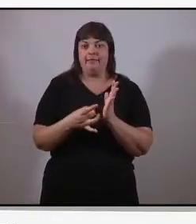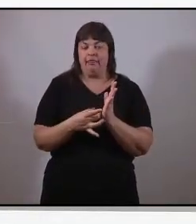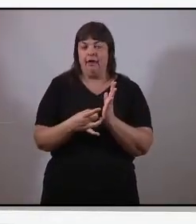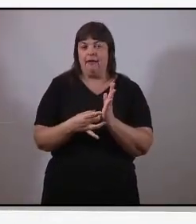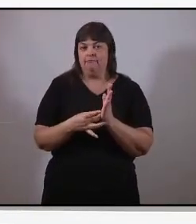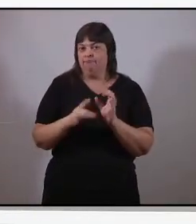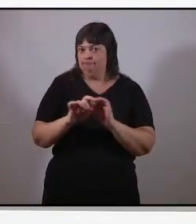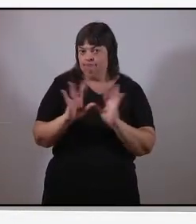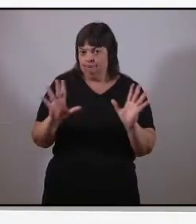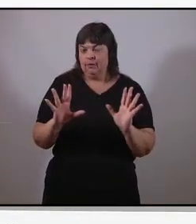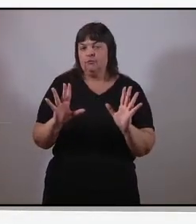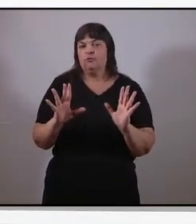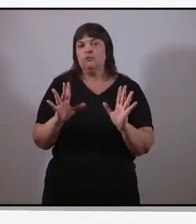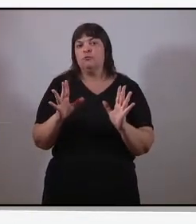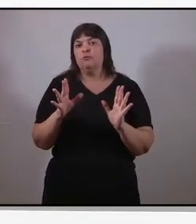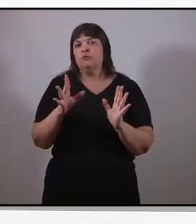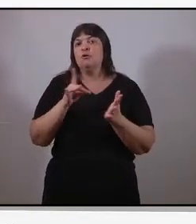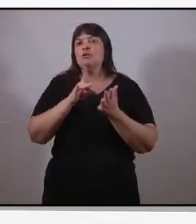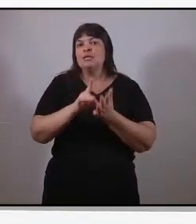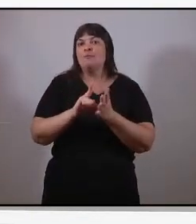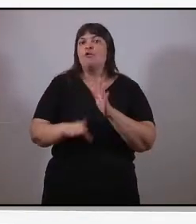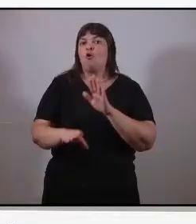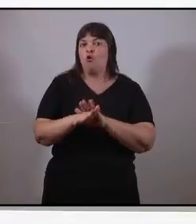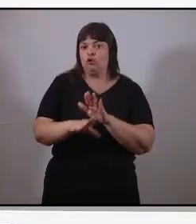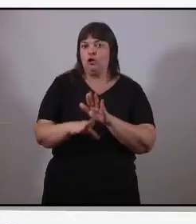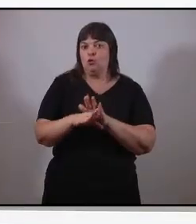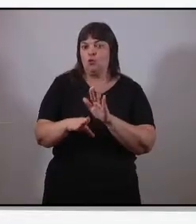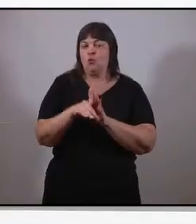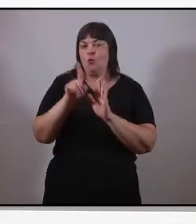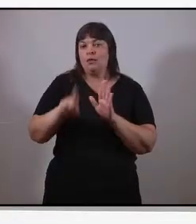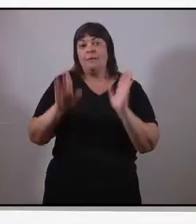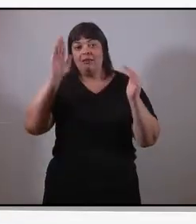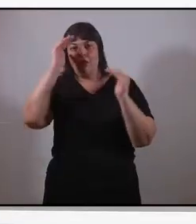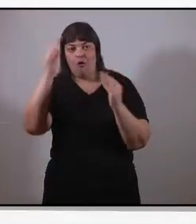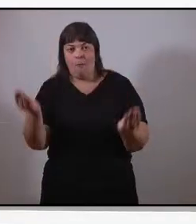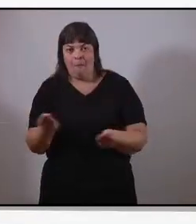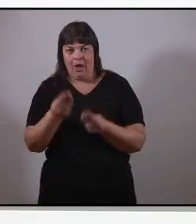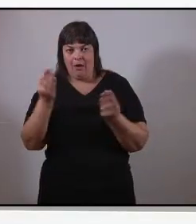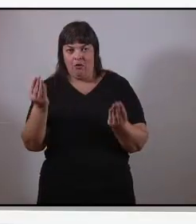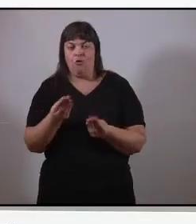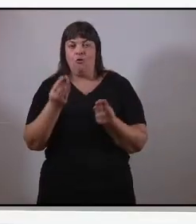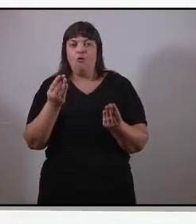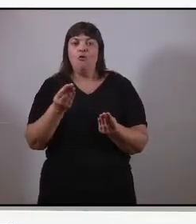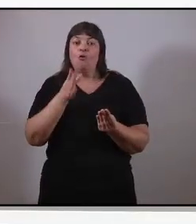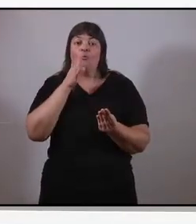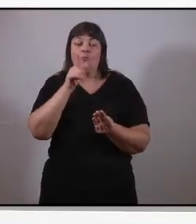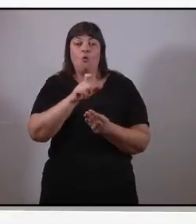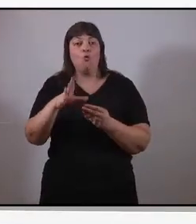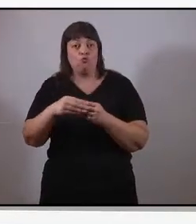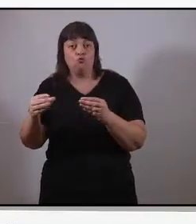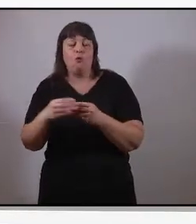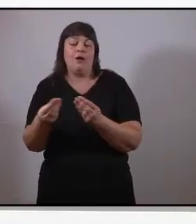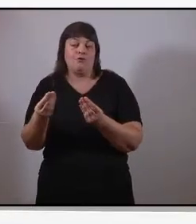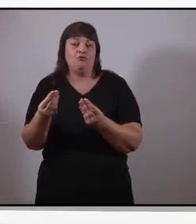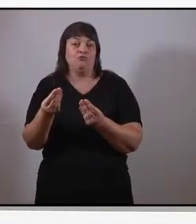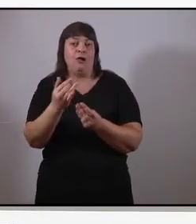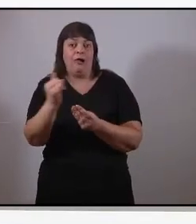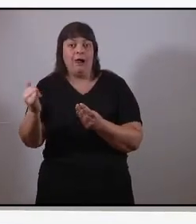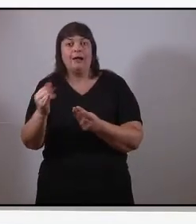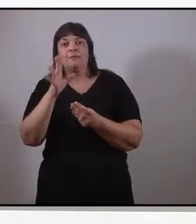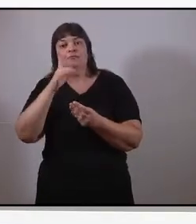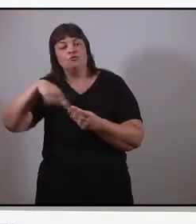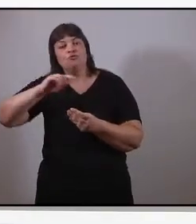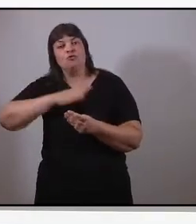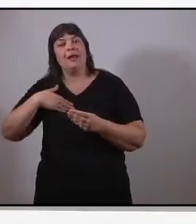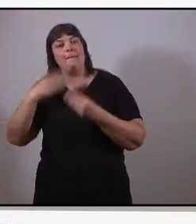supuesto, la continuidad del servicio y mejorar la atención que reciben los pacientes. En definitiva,